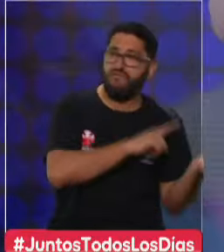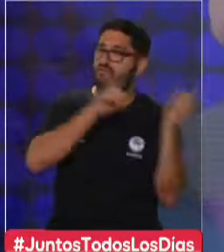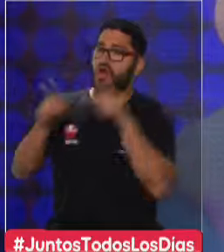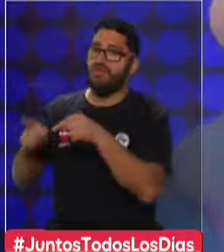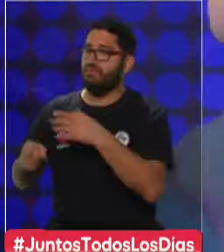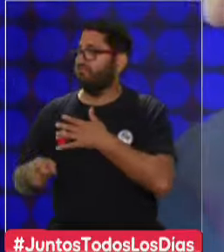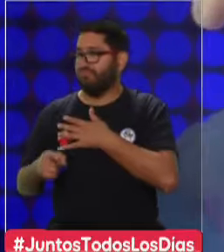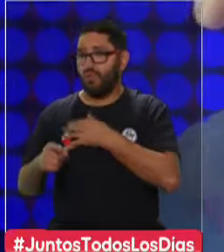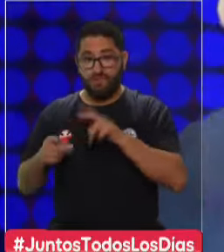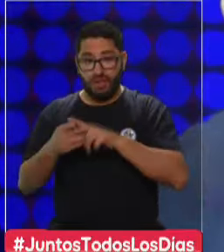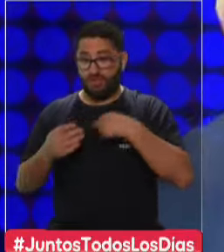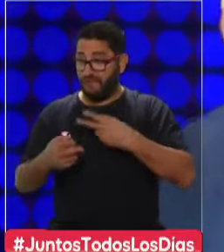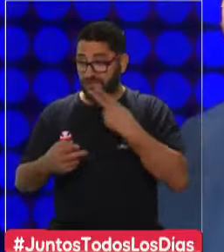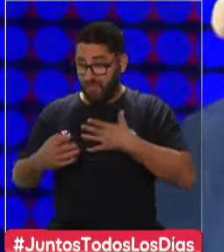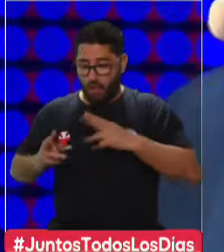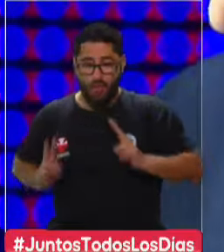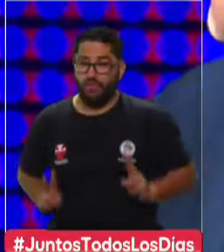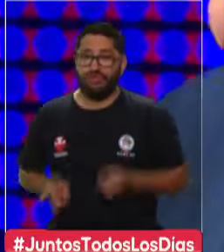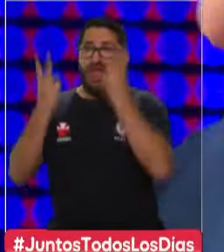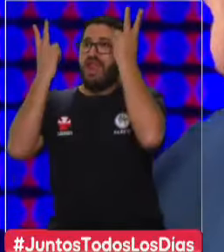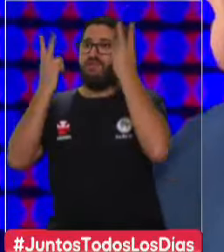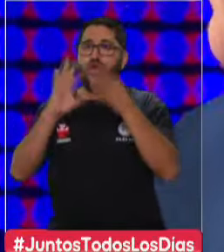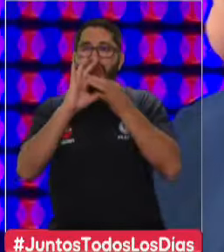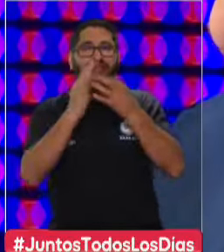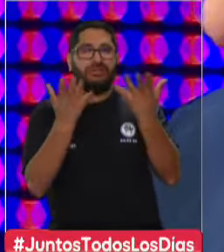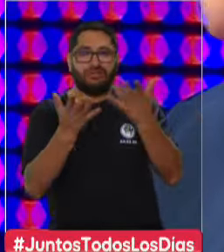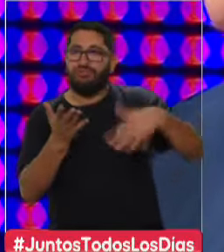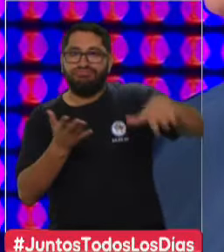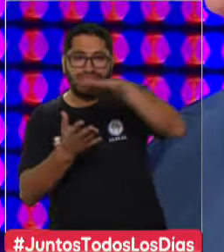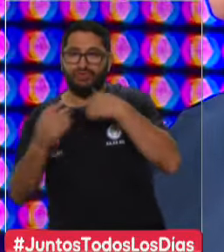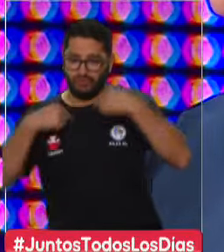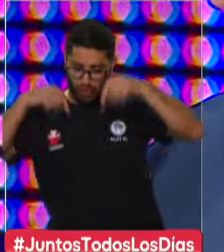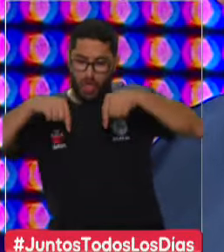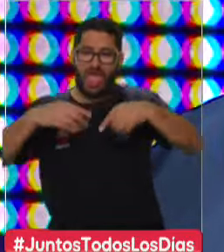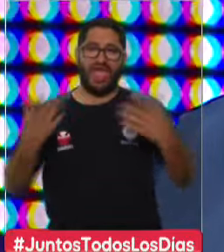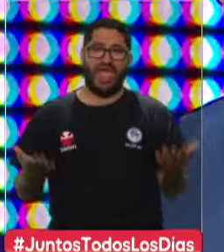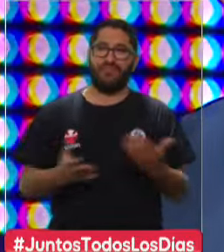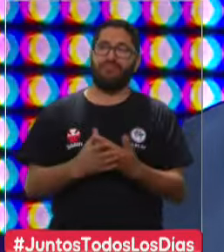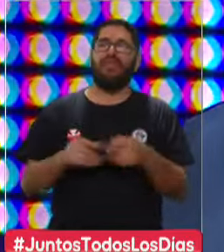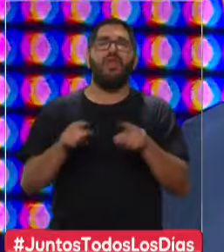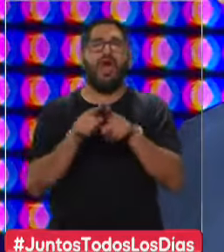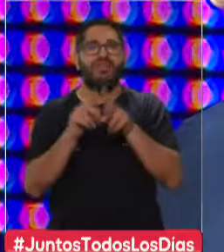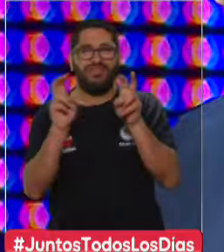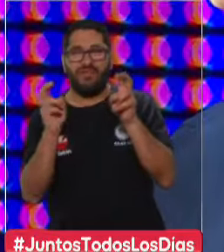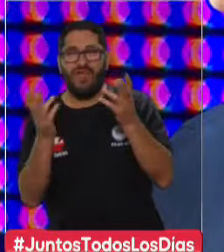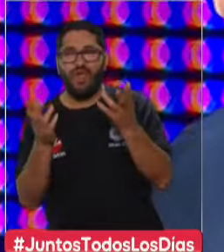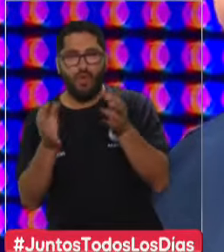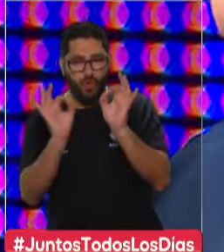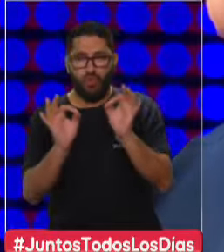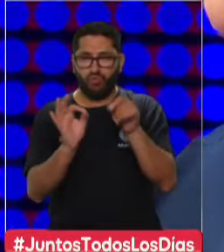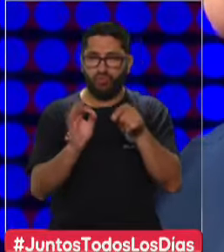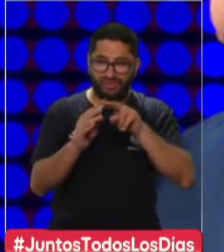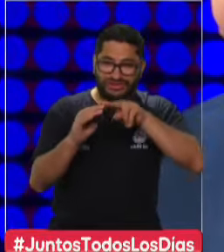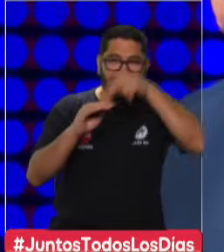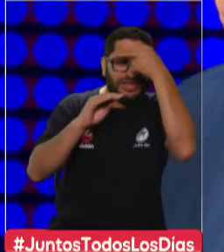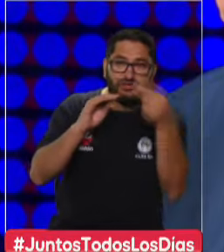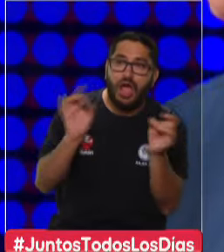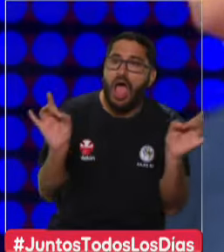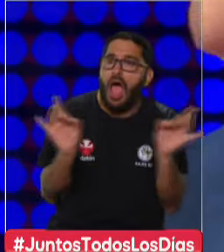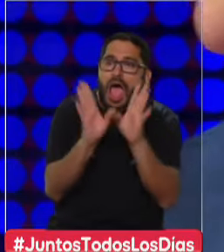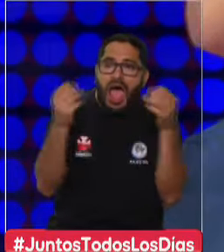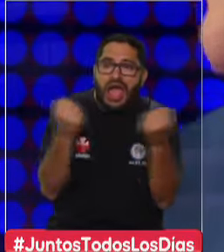Joaquín, debo agradecerle de estar acá. El accidente, yo creo que fue un, ¿cómo